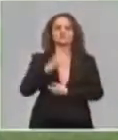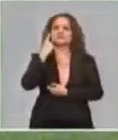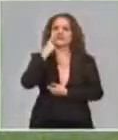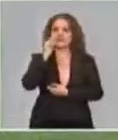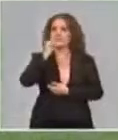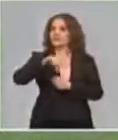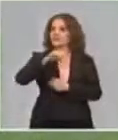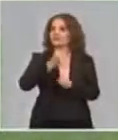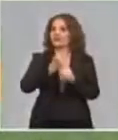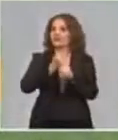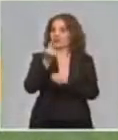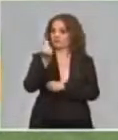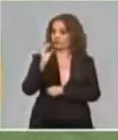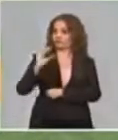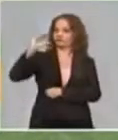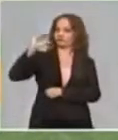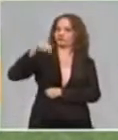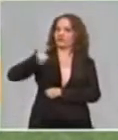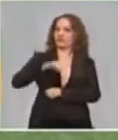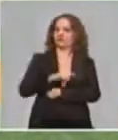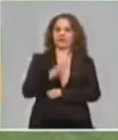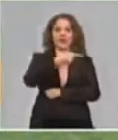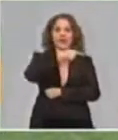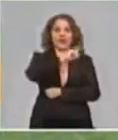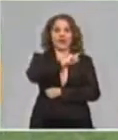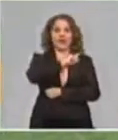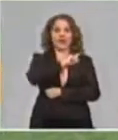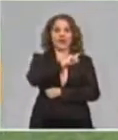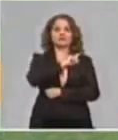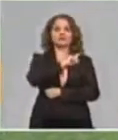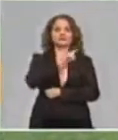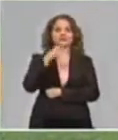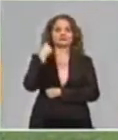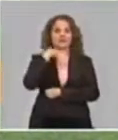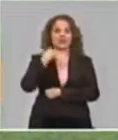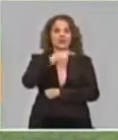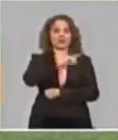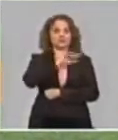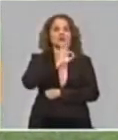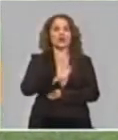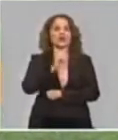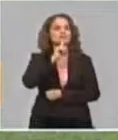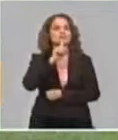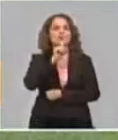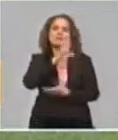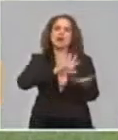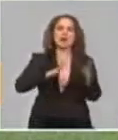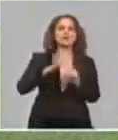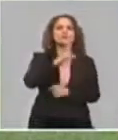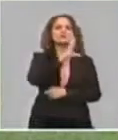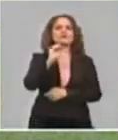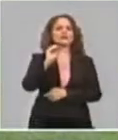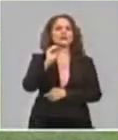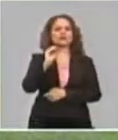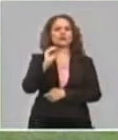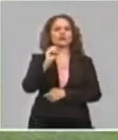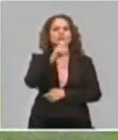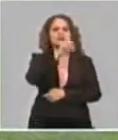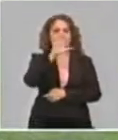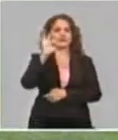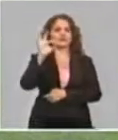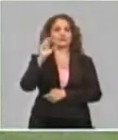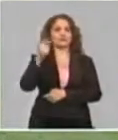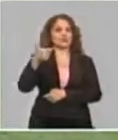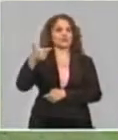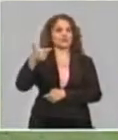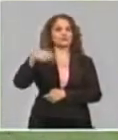año pasado cerramos con un promedio de salario de 500 pesos a los trabajadores. En este minuto, cierre de mayo, el salario medio está en 1.020